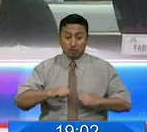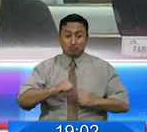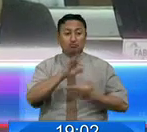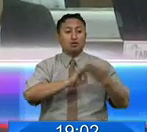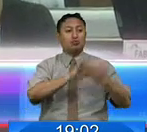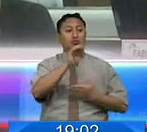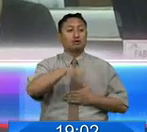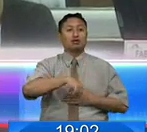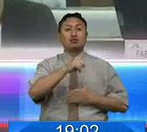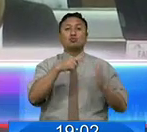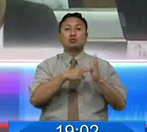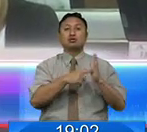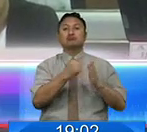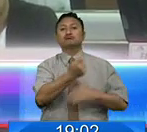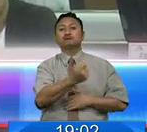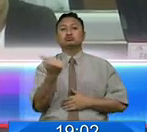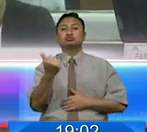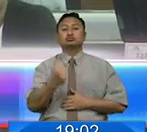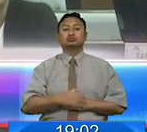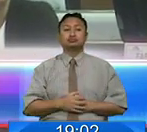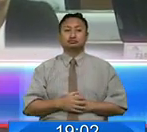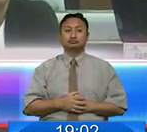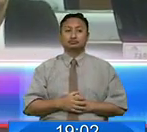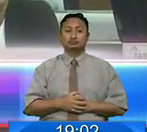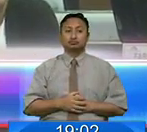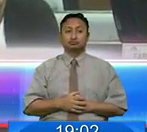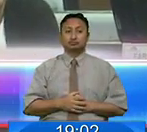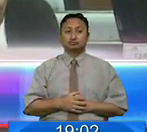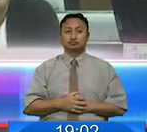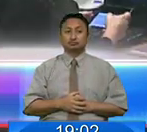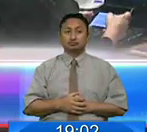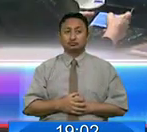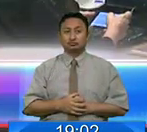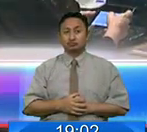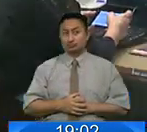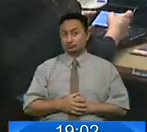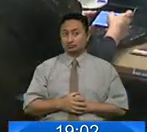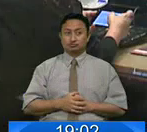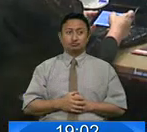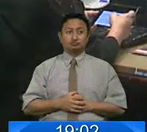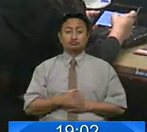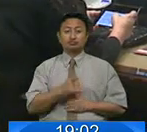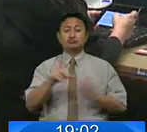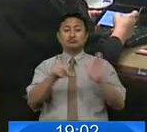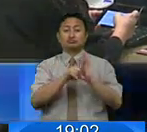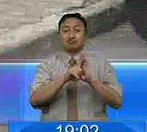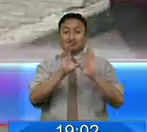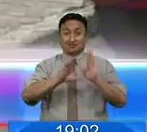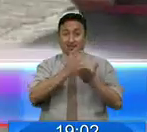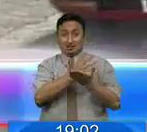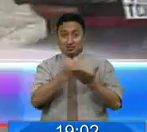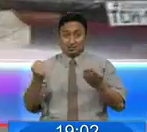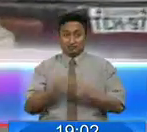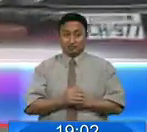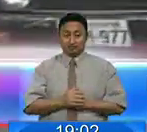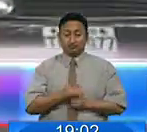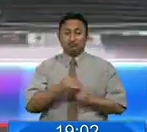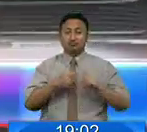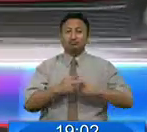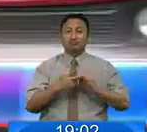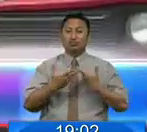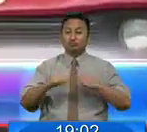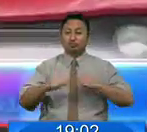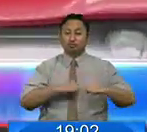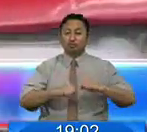el allanamiento al veto entregado por el presidente de la república con la derogación de la ley se permite ahora que para iniciar un trámite